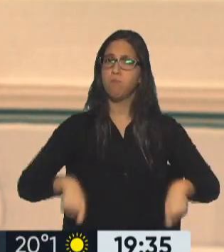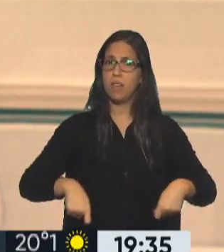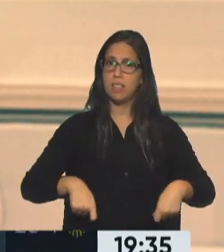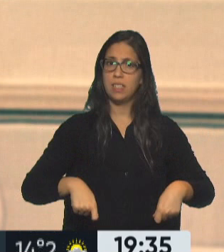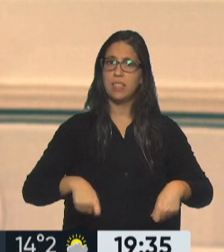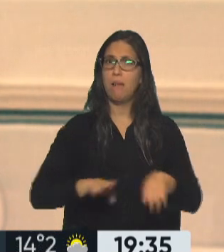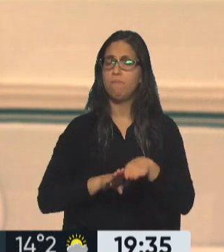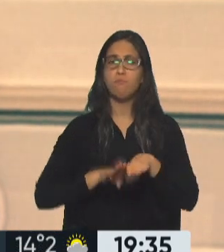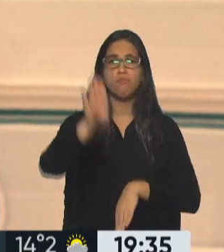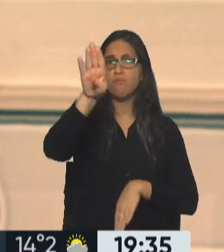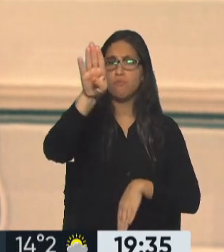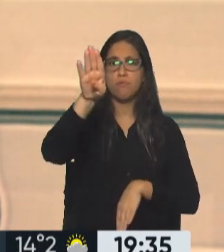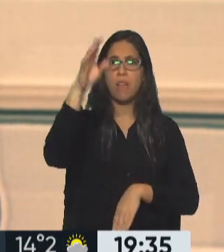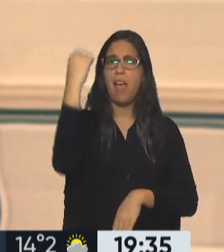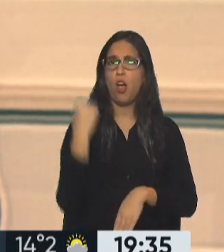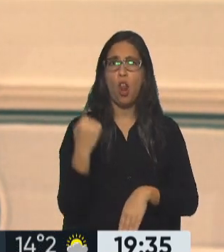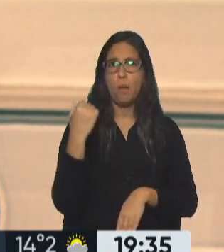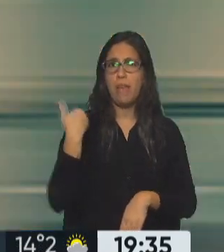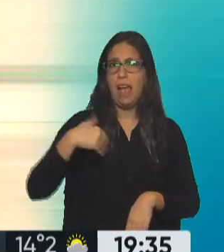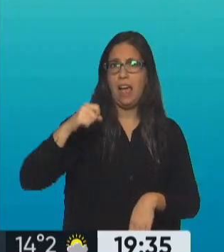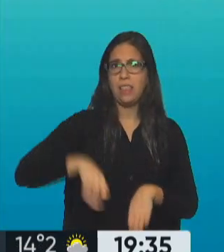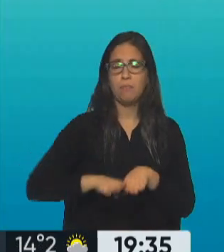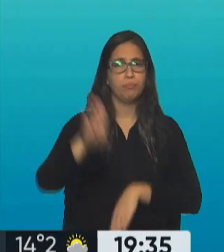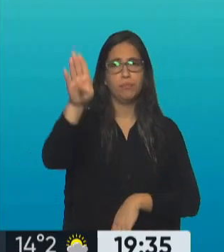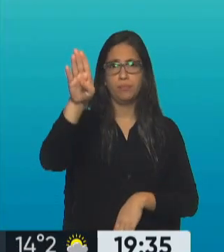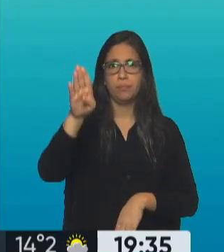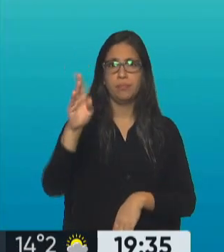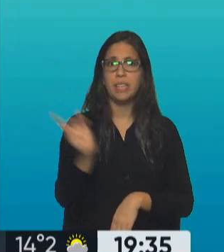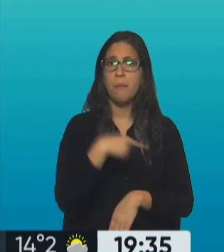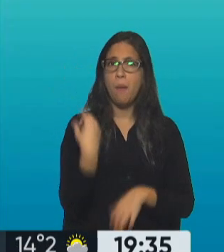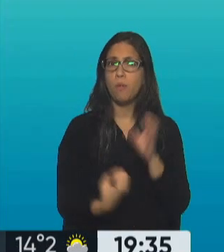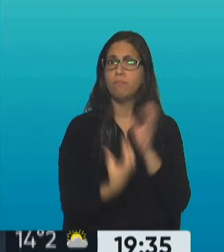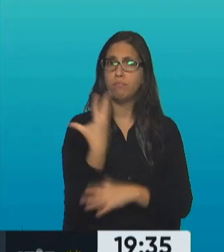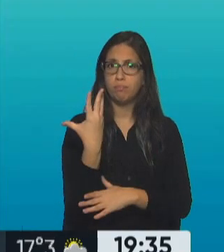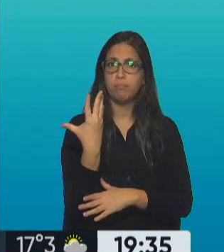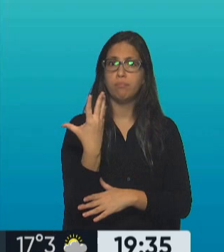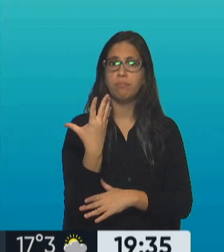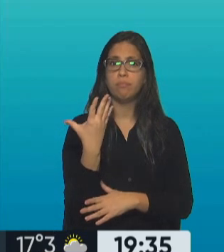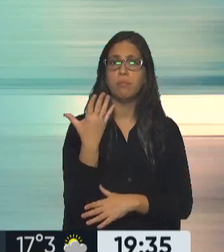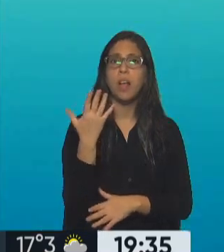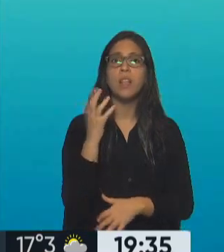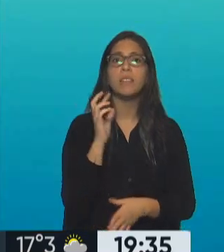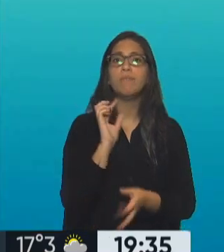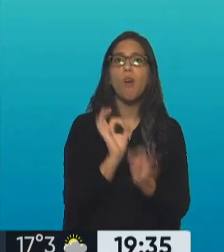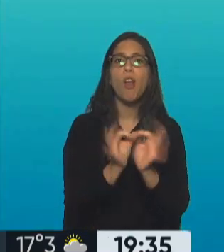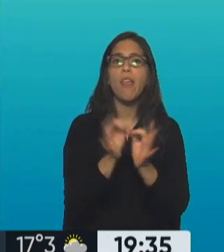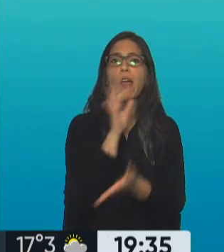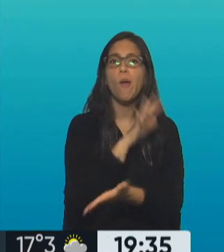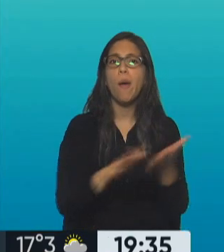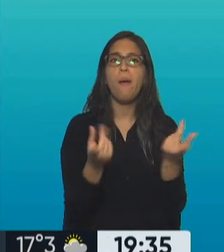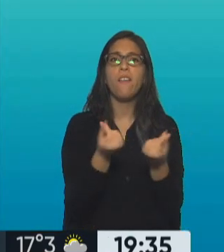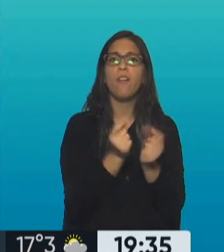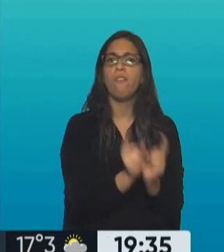el despegue de la economía nacional. Vamos a crear un nuevo signo monetario que no pierda su